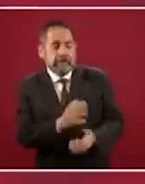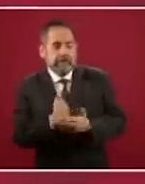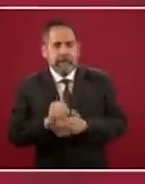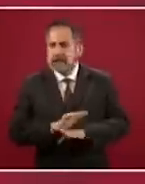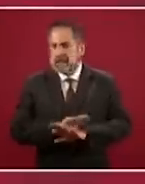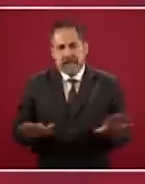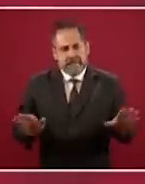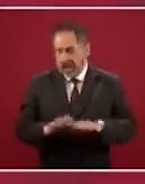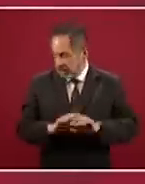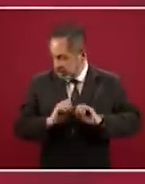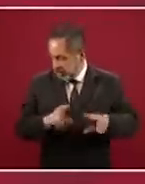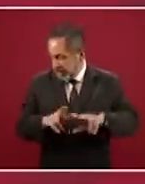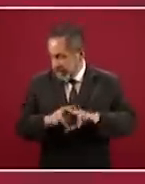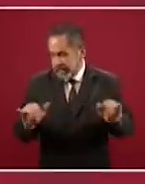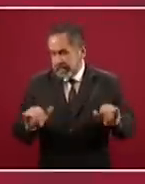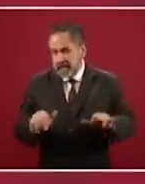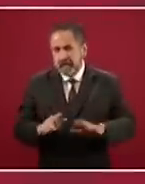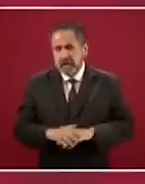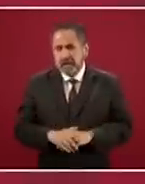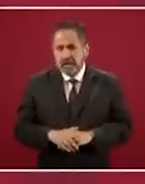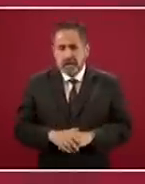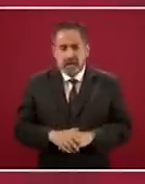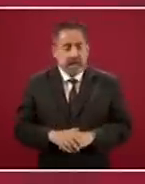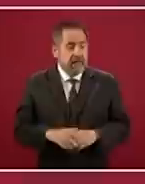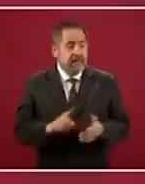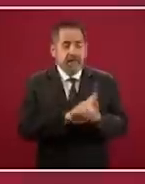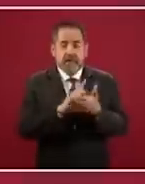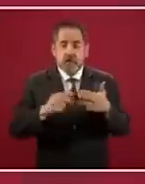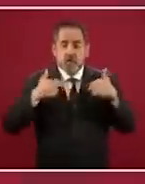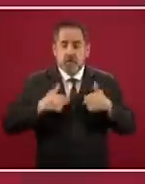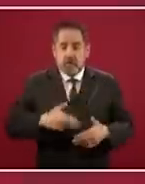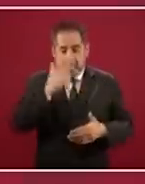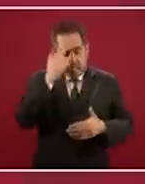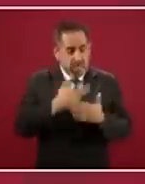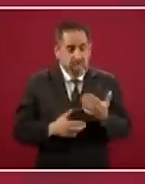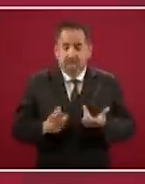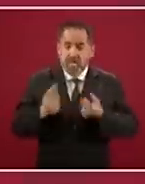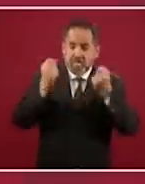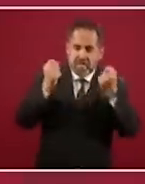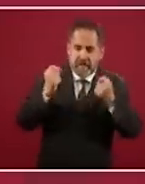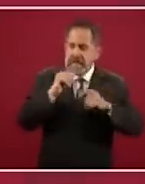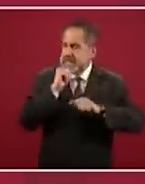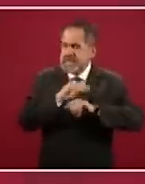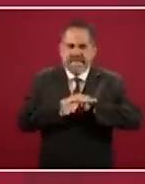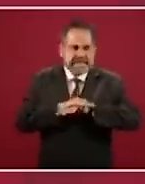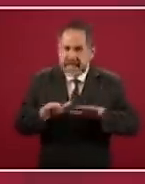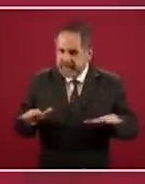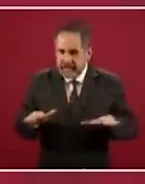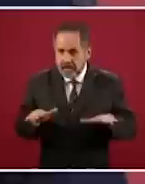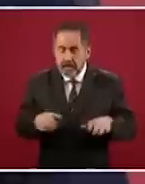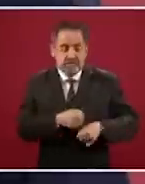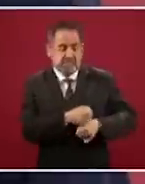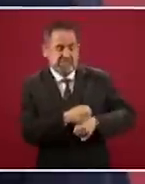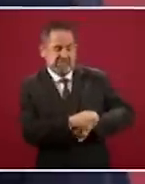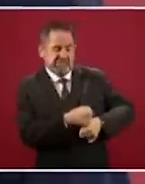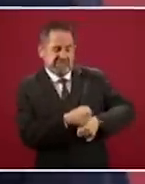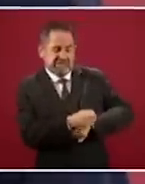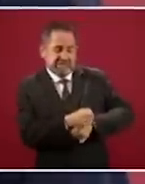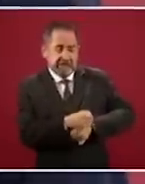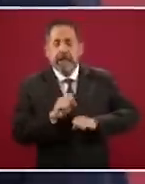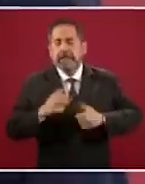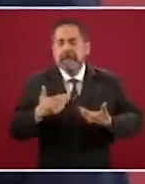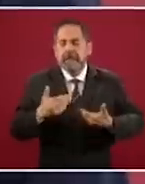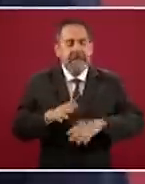No vamos a violar derechos humanos. No vamos a permitir la tortura.